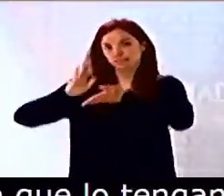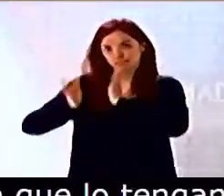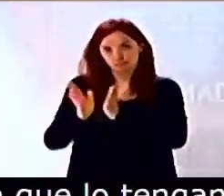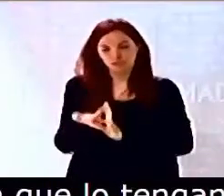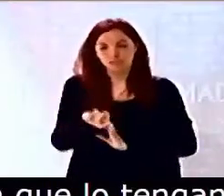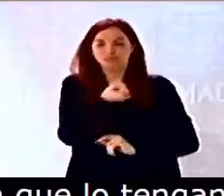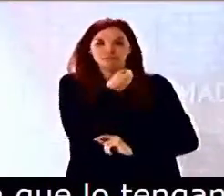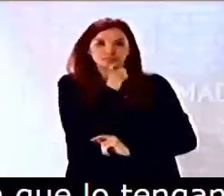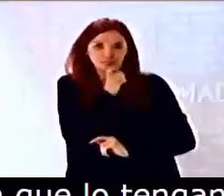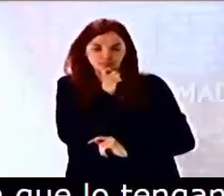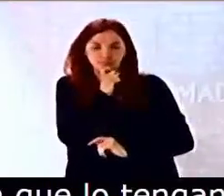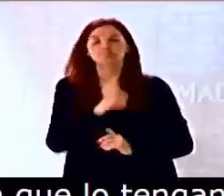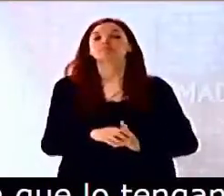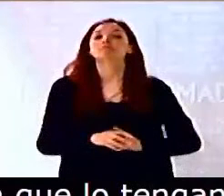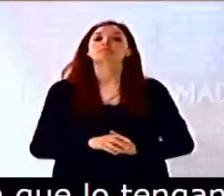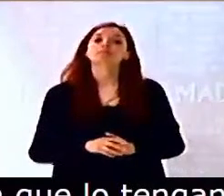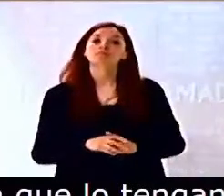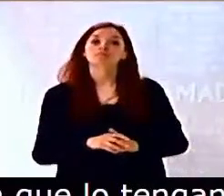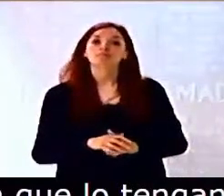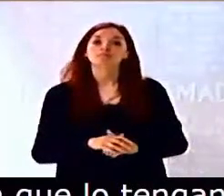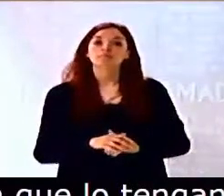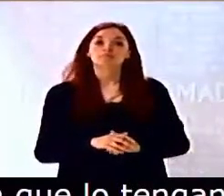de la enfermedad.